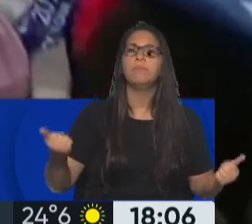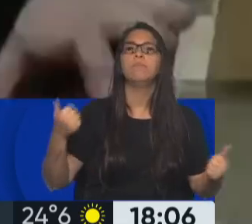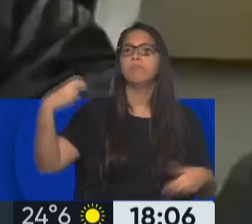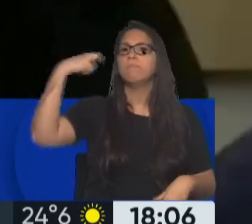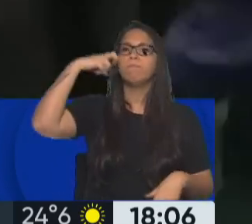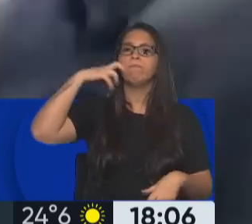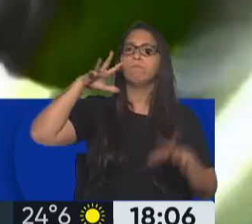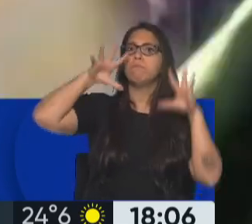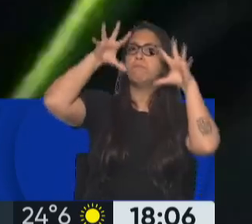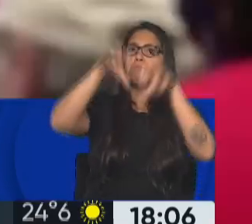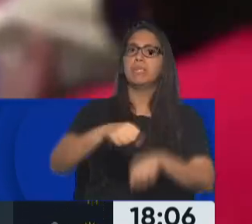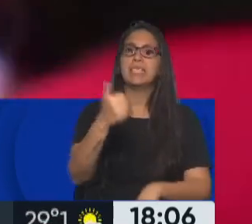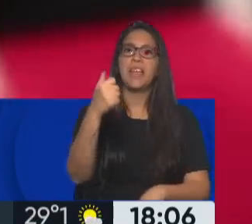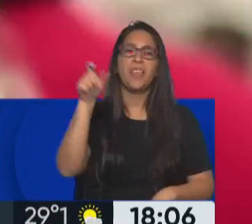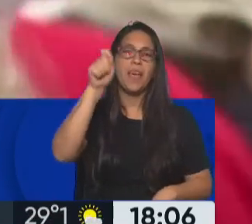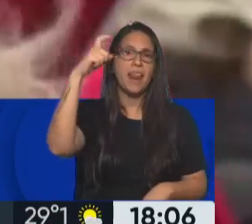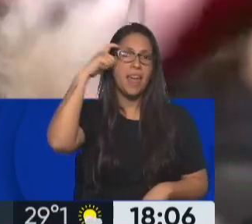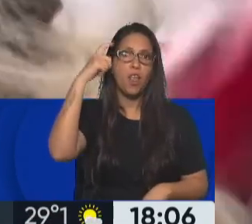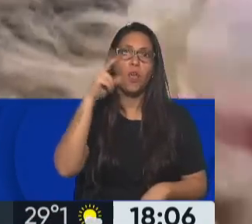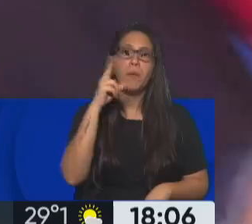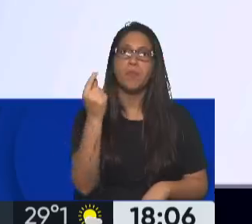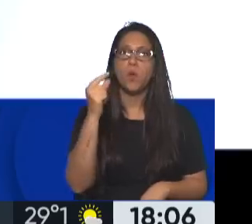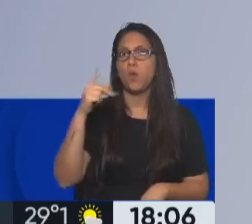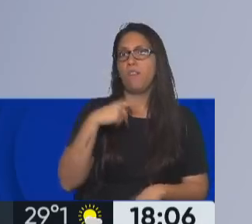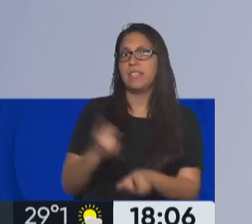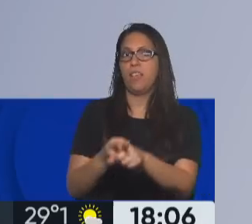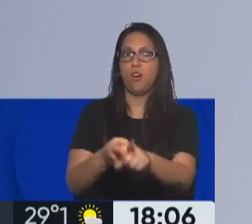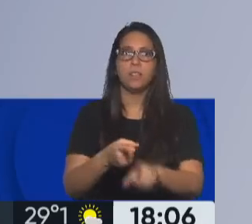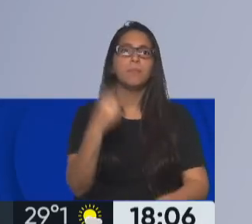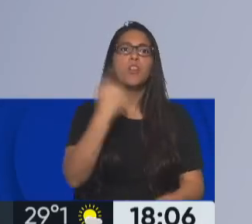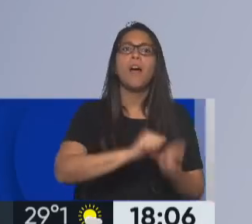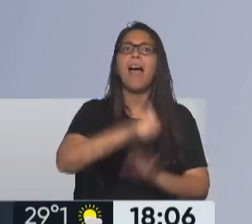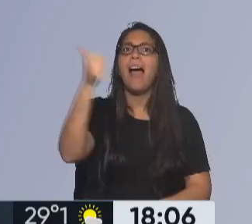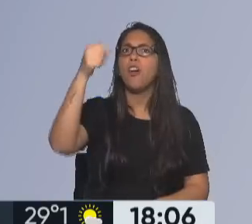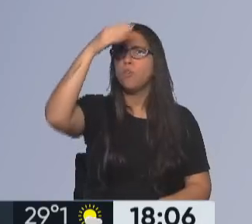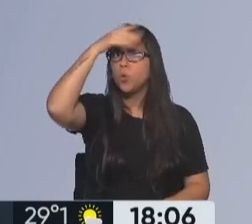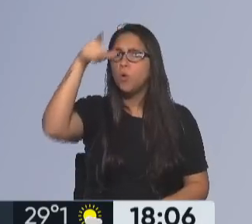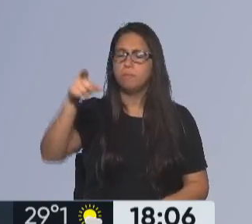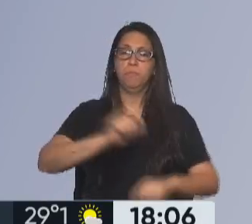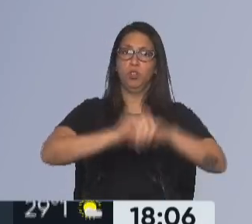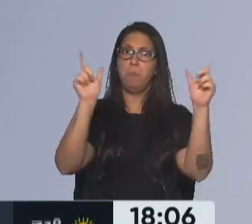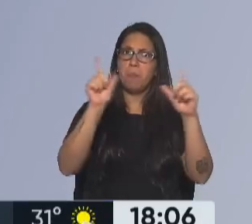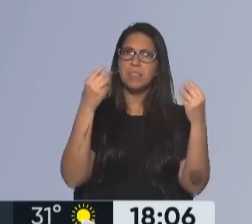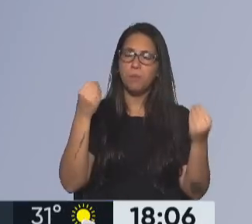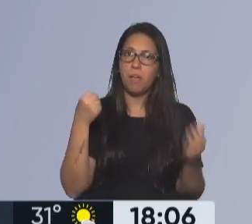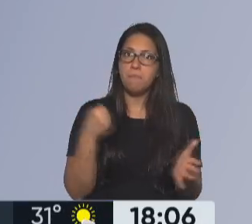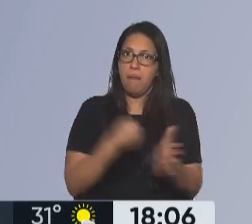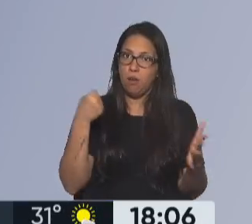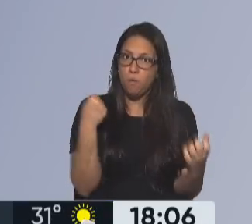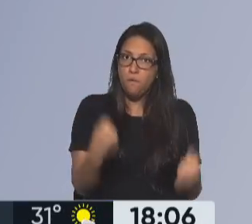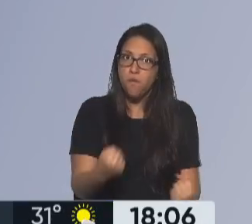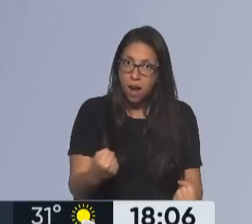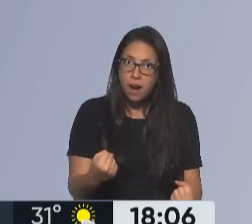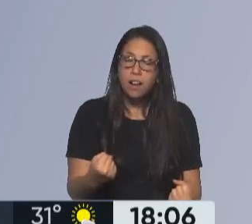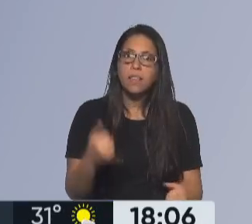Capitolio el 6 de enero de 2021 por sus seguidores. La victoria del magnate sorprende por su contundencia. No solo podría